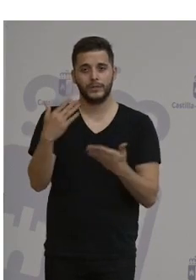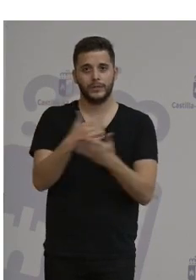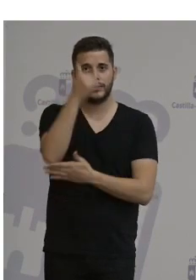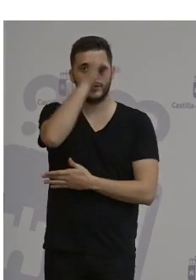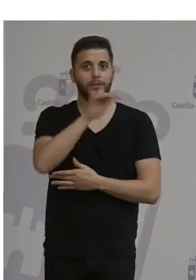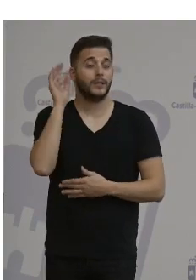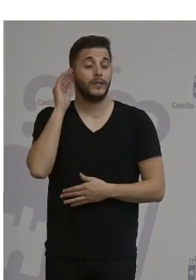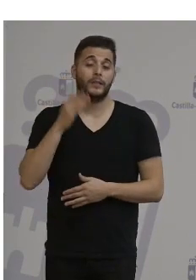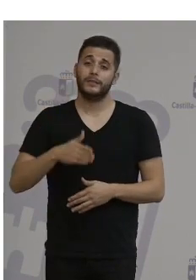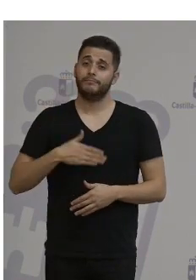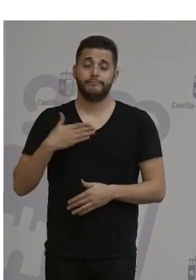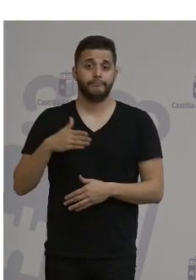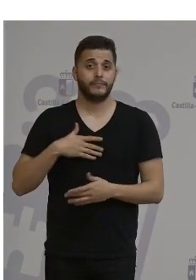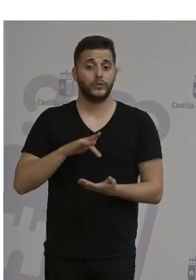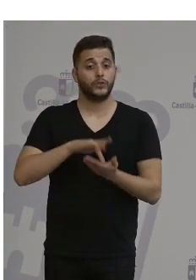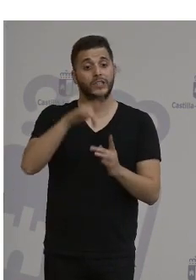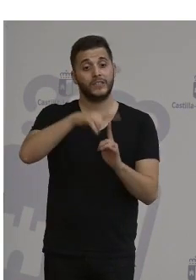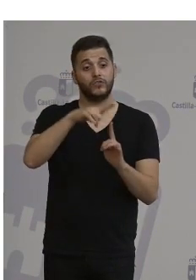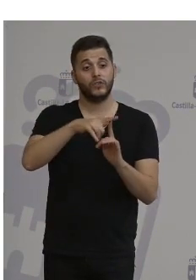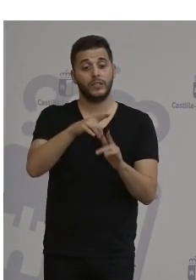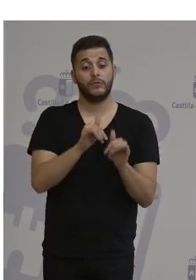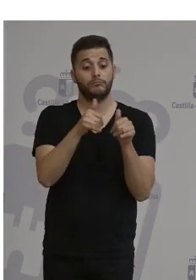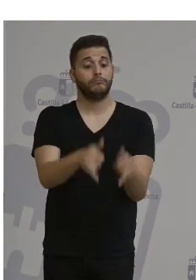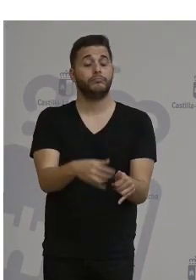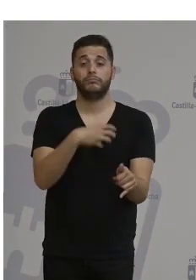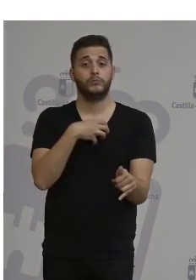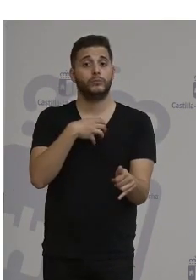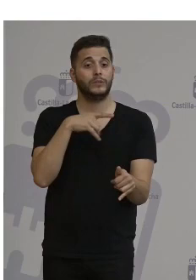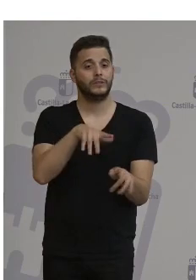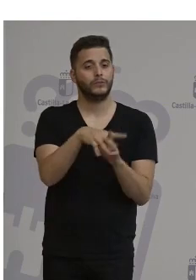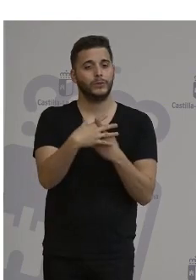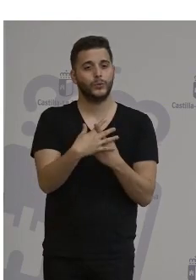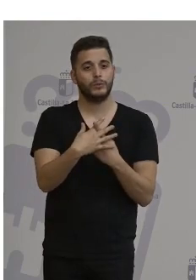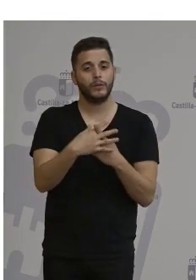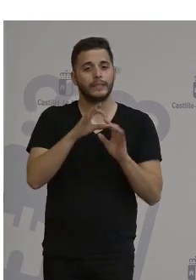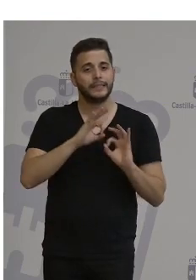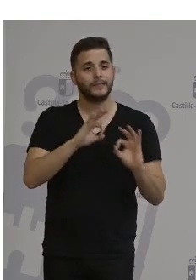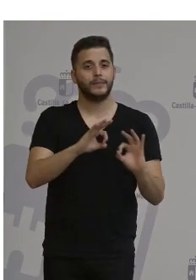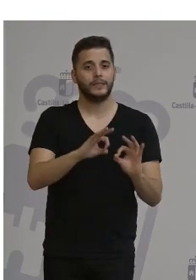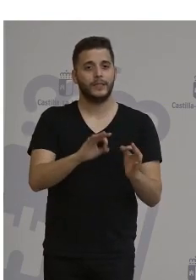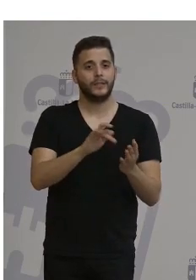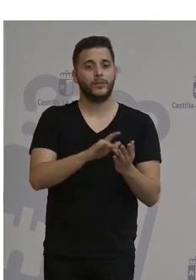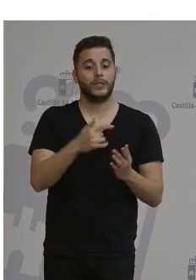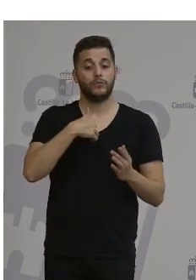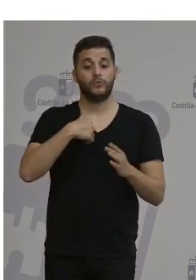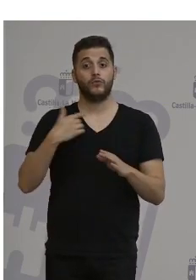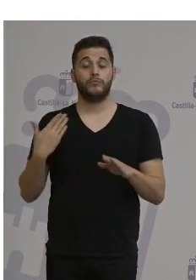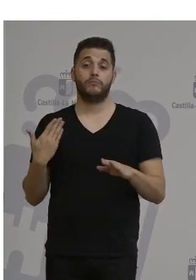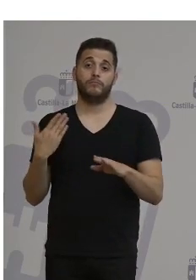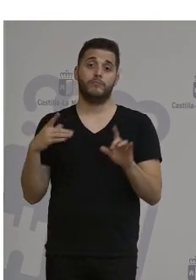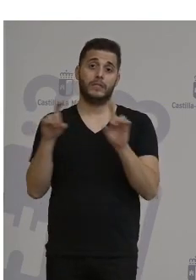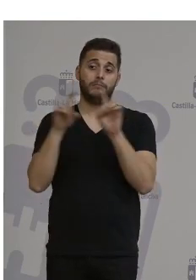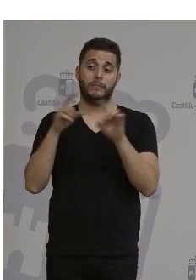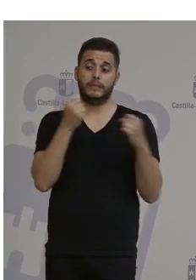Siento de verdad no poder estar en Toledo compartiendo este momento especial e importante para la institución a la que represento y poder